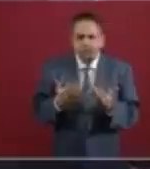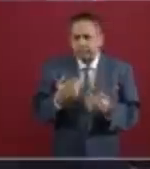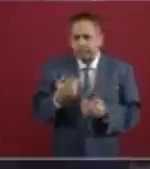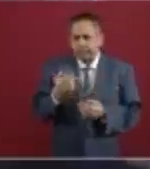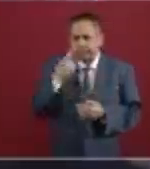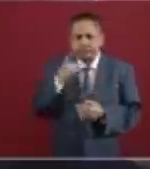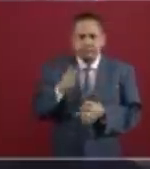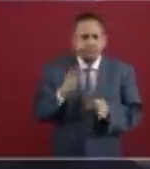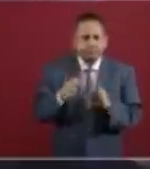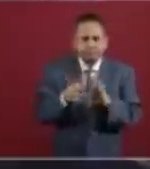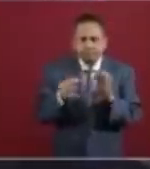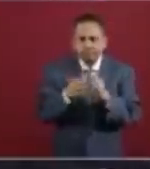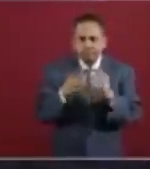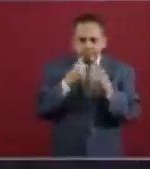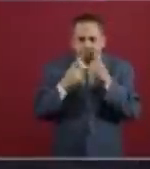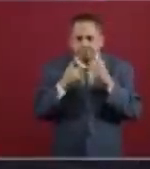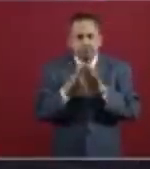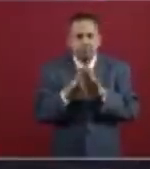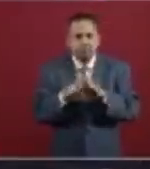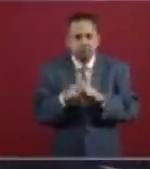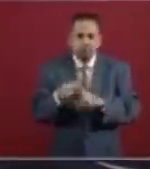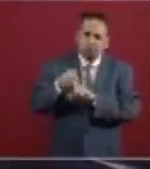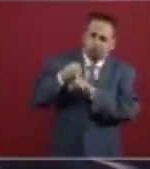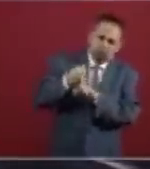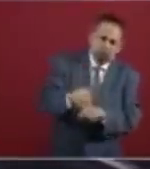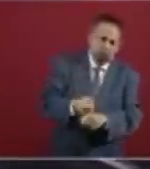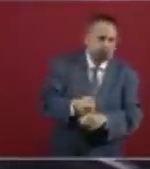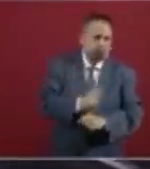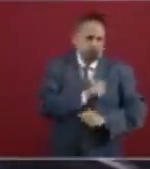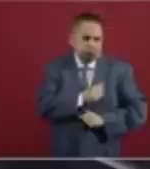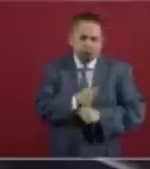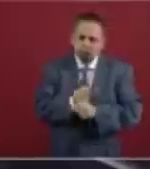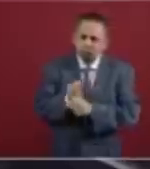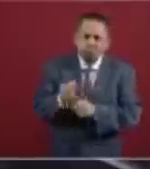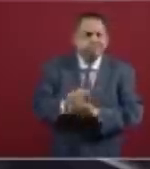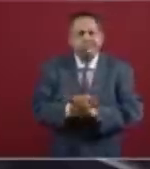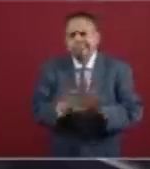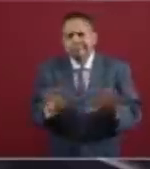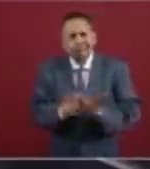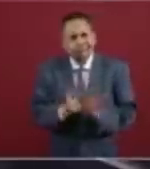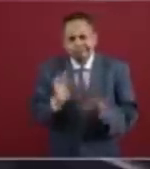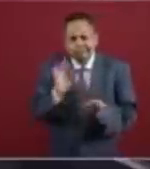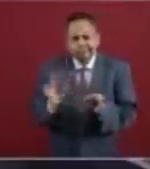haciendo sin el uso de la fuerza, más